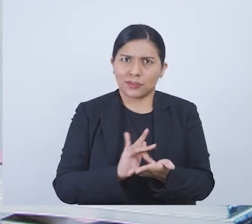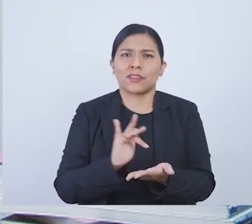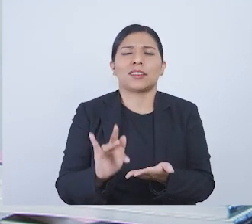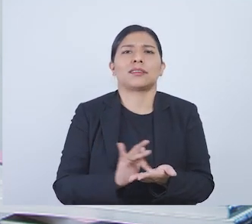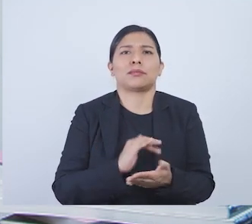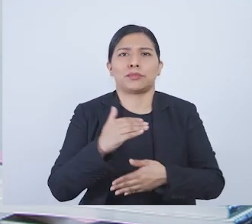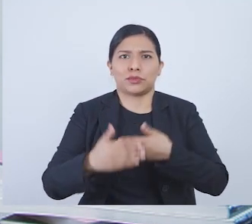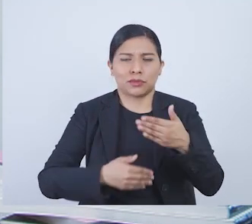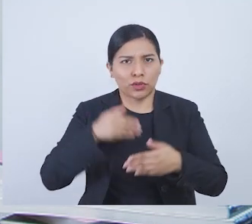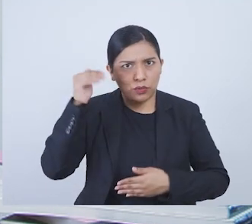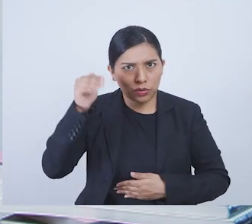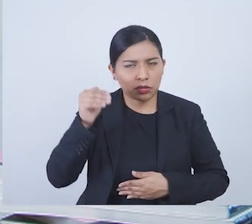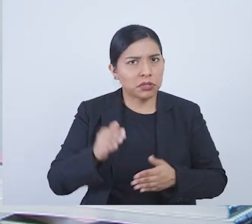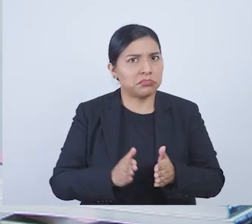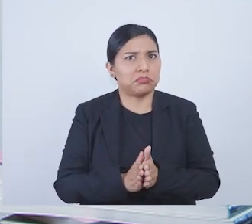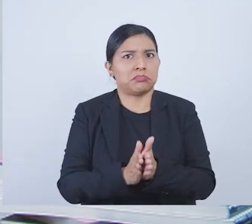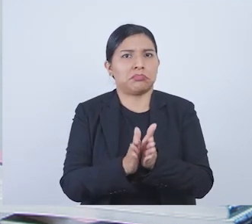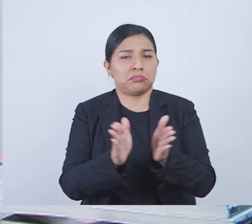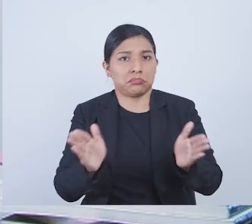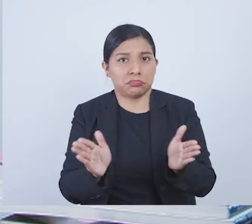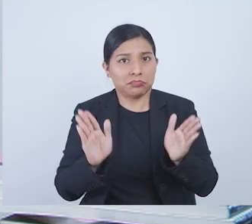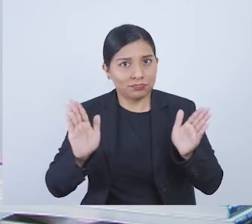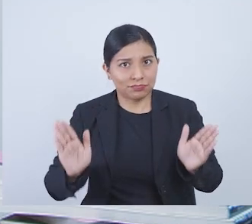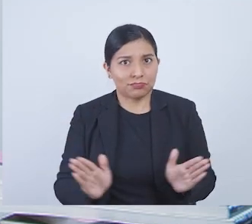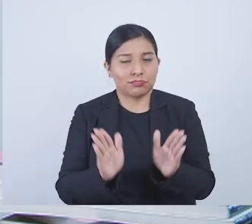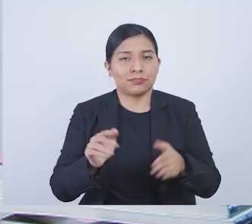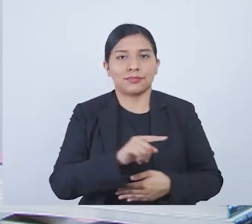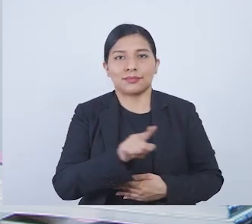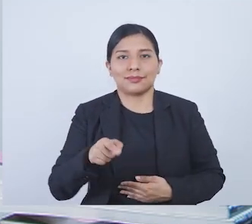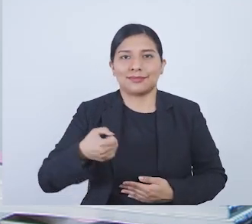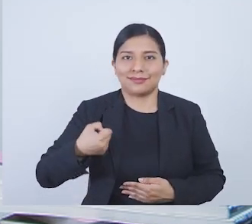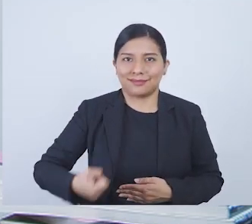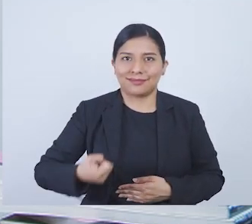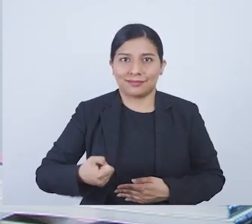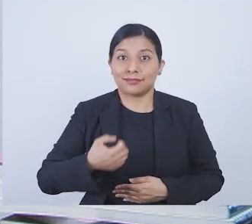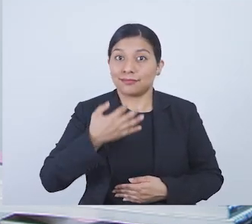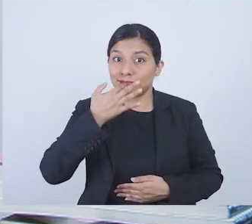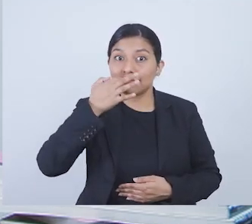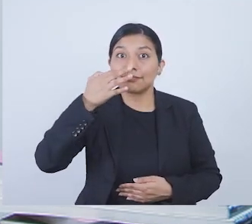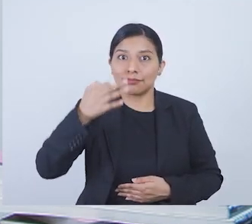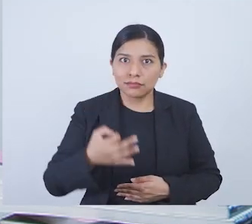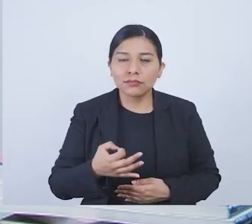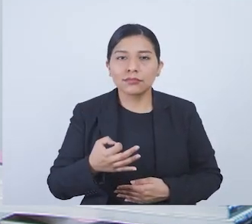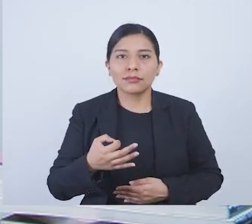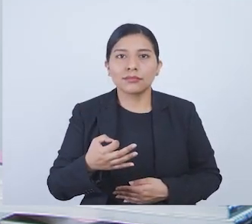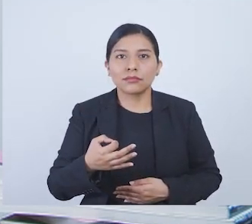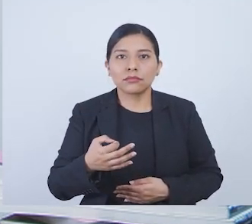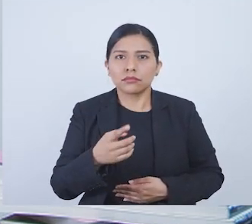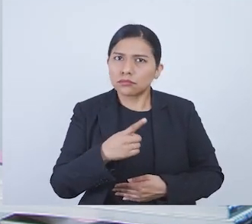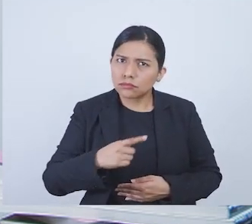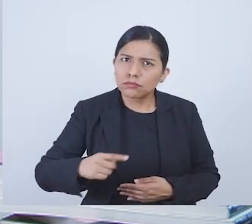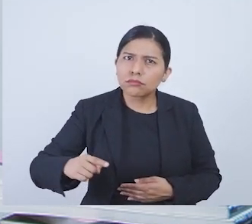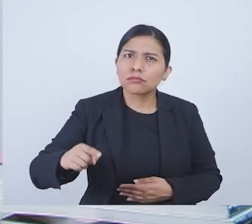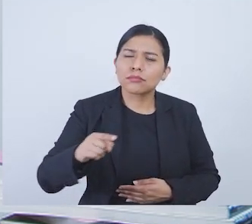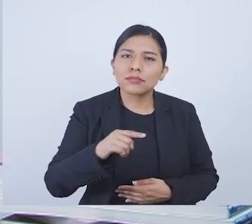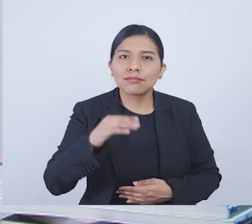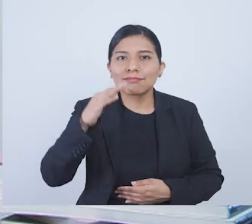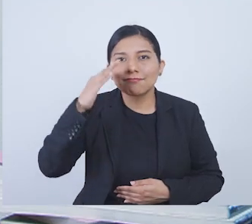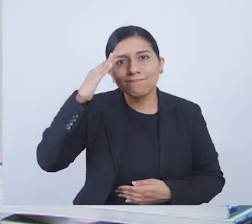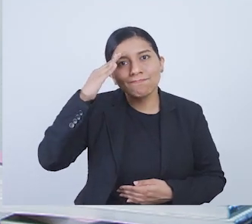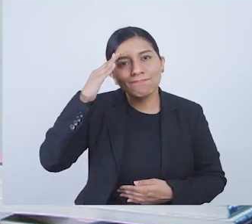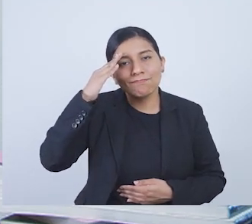proceso educativo en general, y de generar estímulos en los estudiantes que de verdad le permitan encontrar